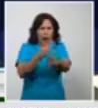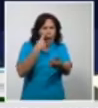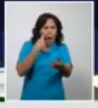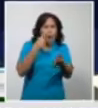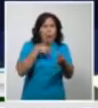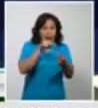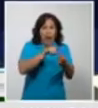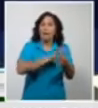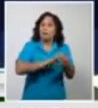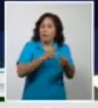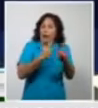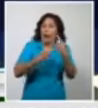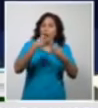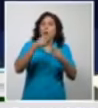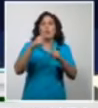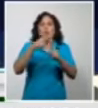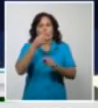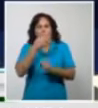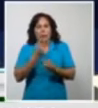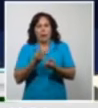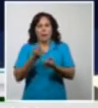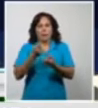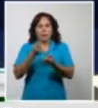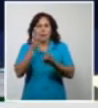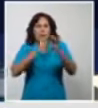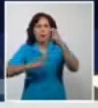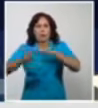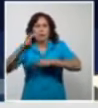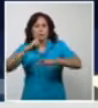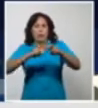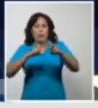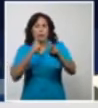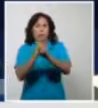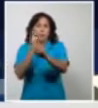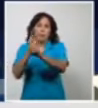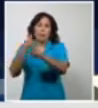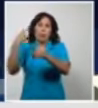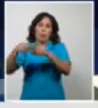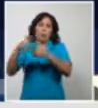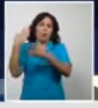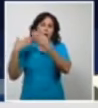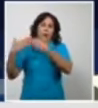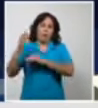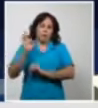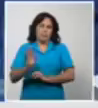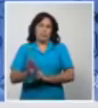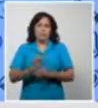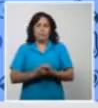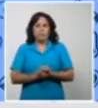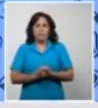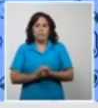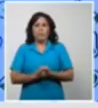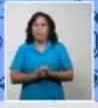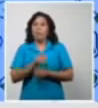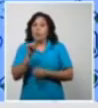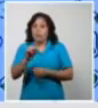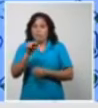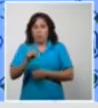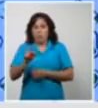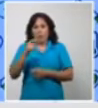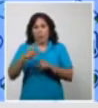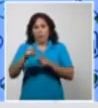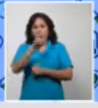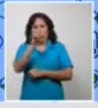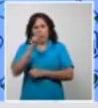ponerle su tratamiento y estudiar los contactos que pueda tener. Doctor, muy relacionado con este tema, un usuario en